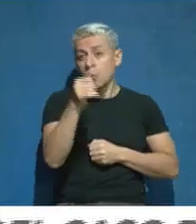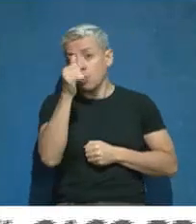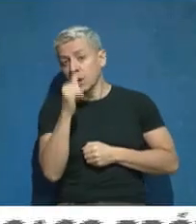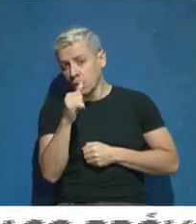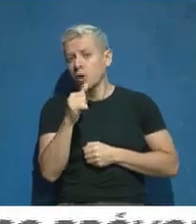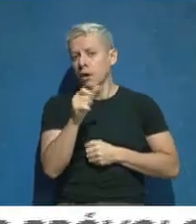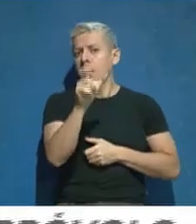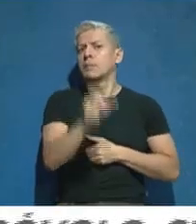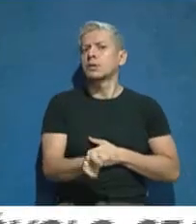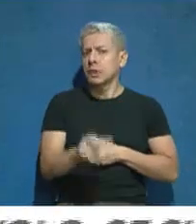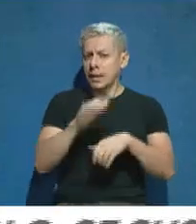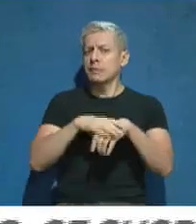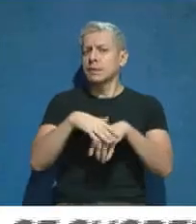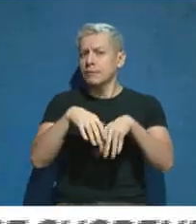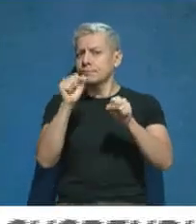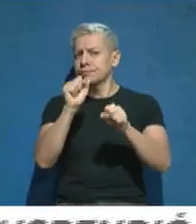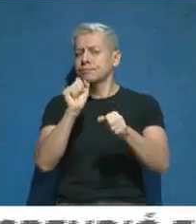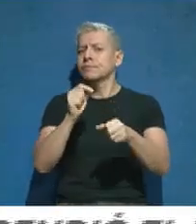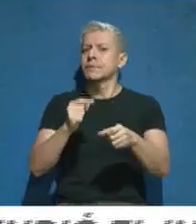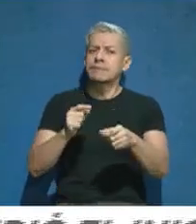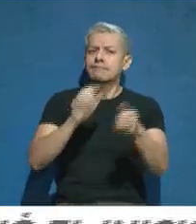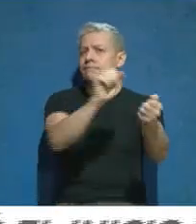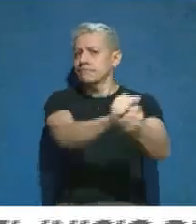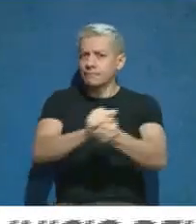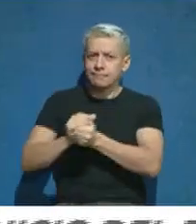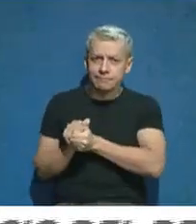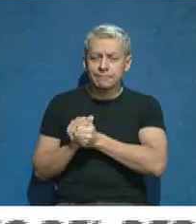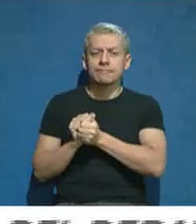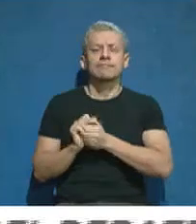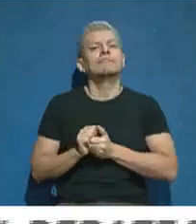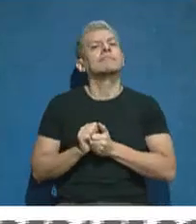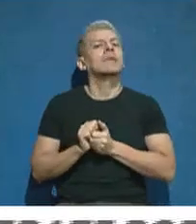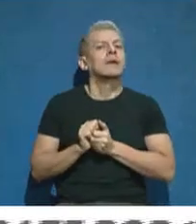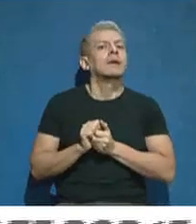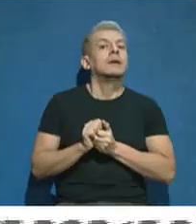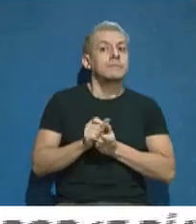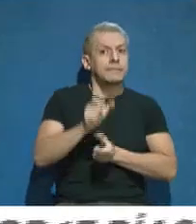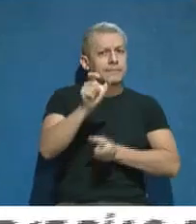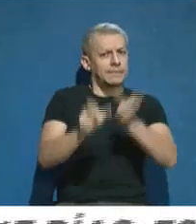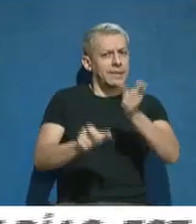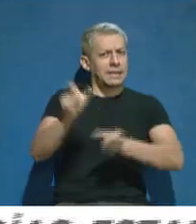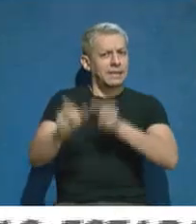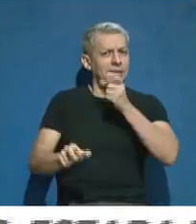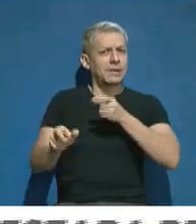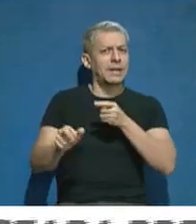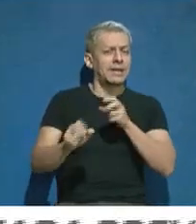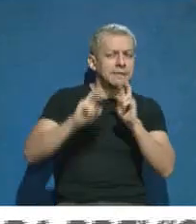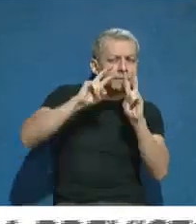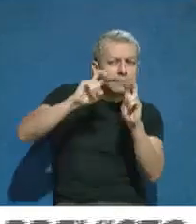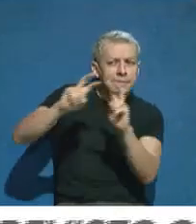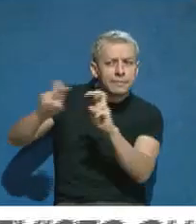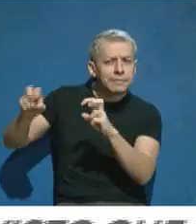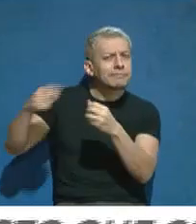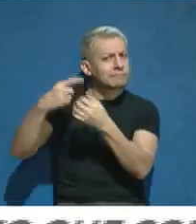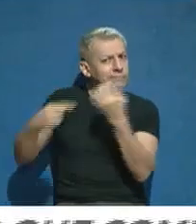pudimos acceder y que en las próximas horas podría haber alguna novedad al respecto. Hay varios sujetos a lo que se está siguiendo la pista, también